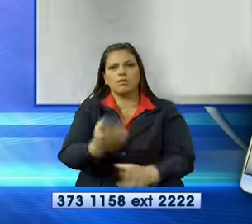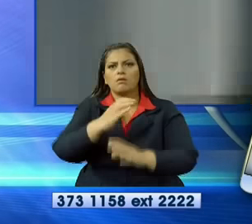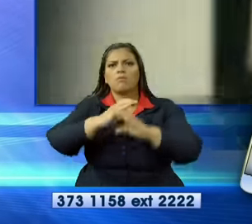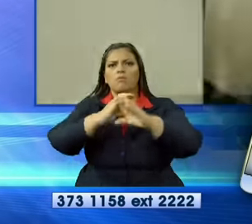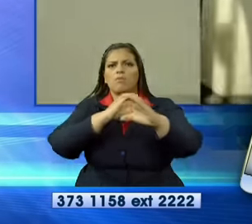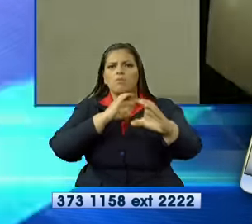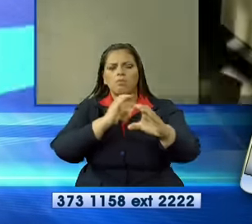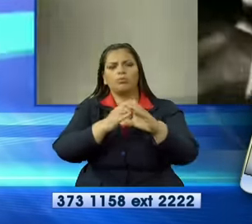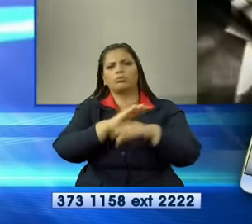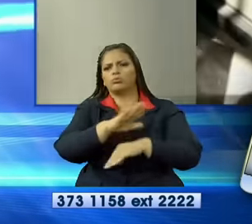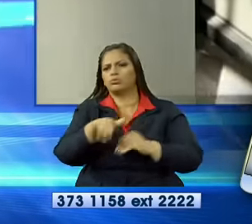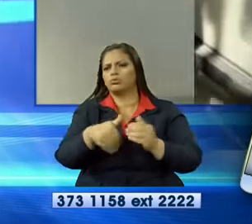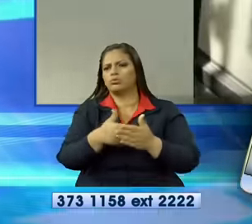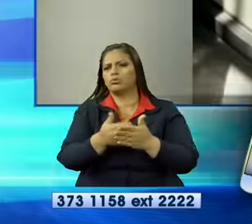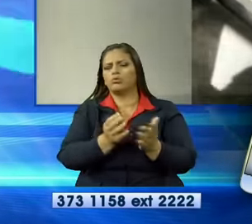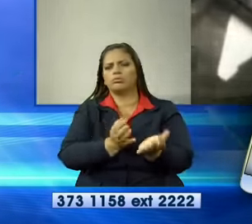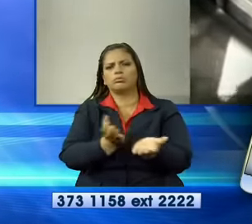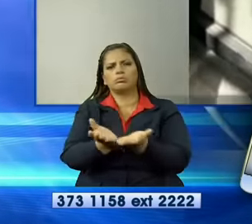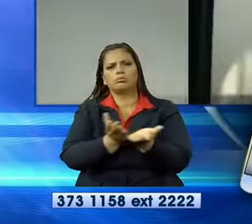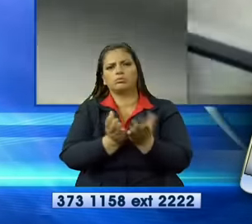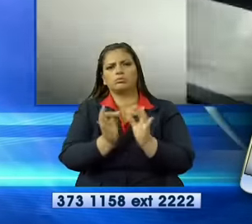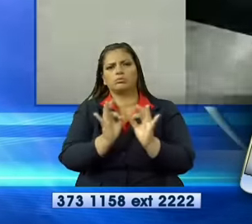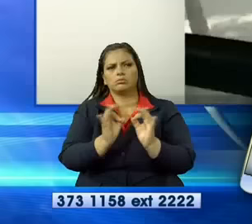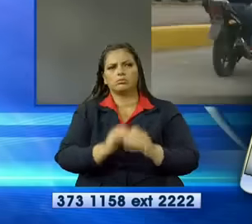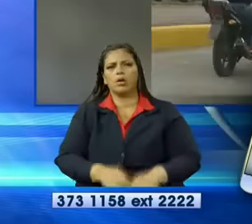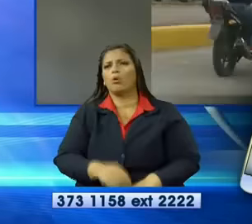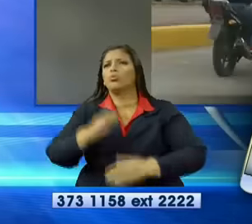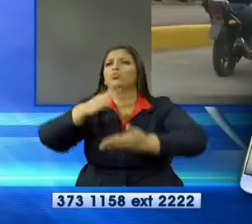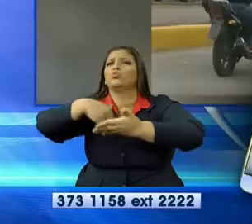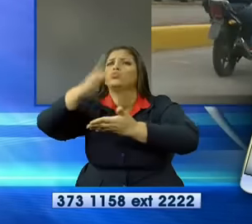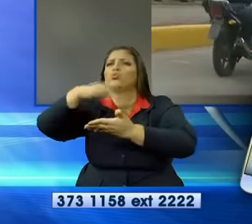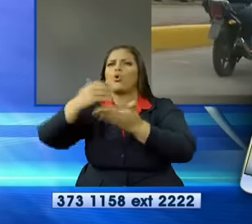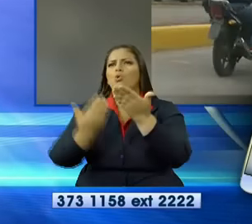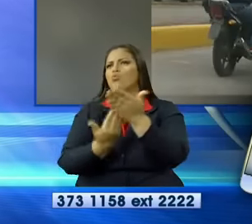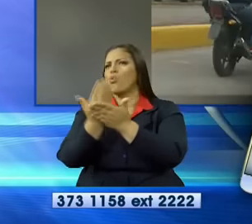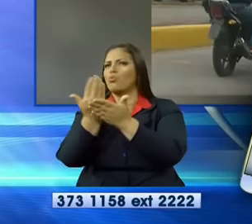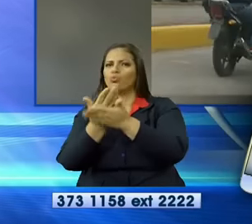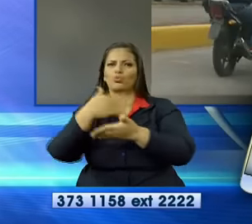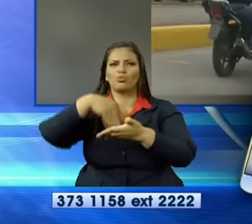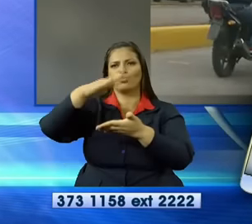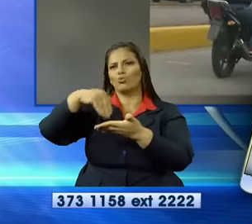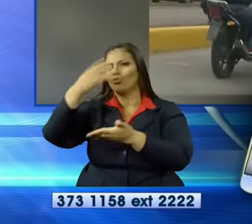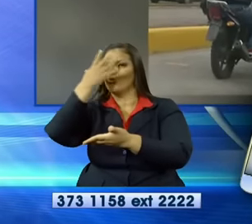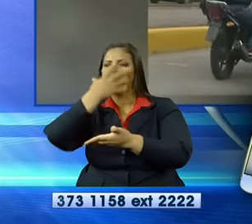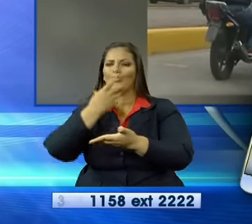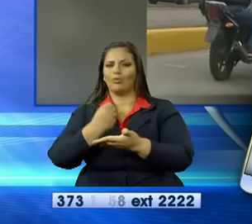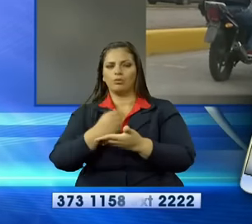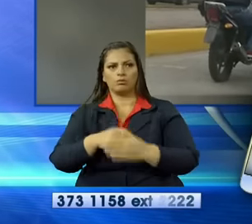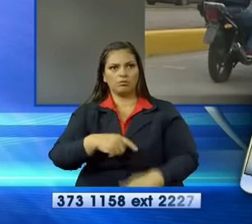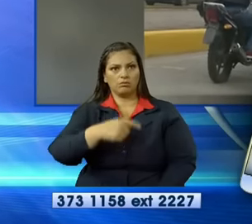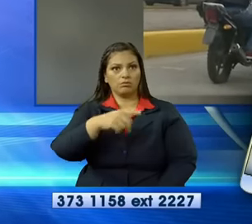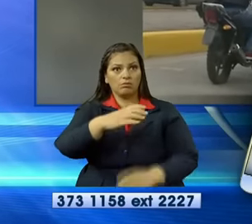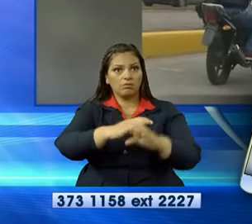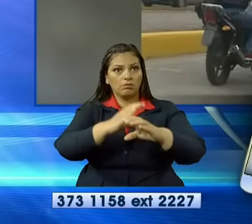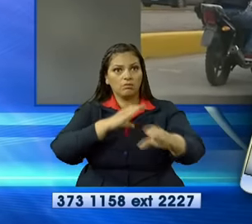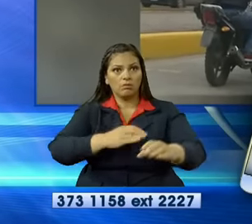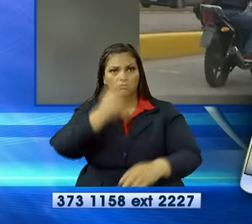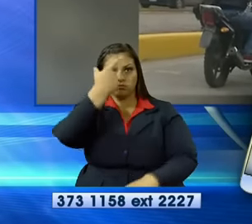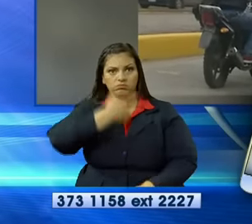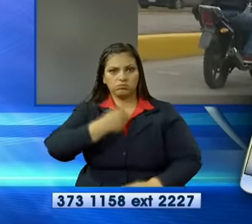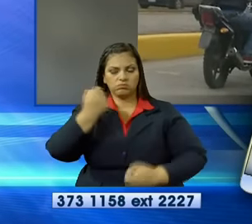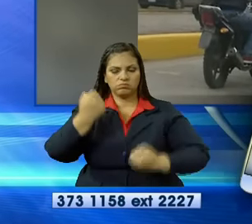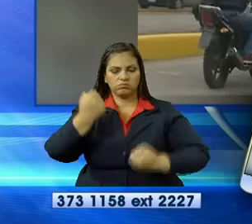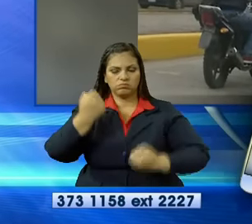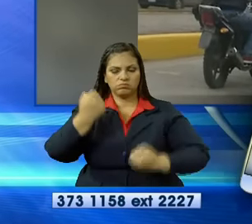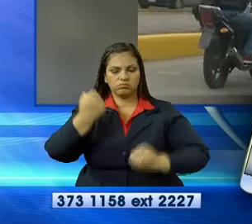la seguridad del usuario. ¿Y quién dice que porque están pintados de otro color van a coger a los niños, van a coger a las señoras embarazadas, van a coger a las personas de la tercera